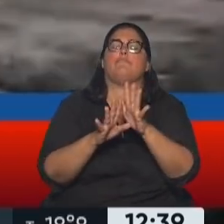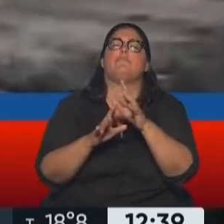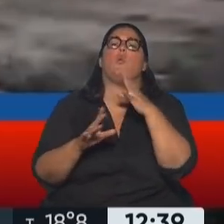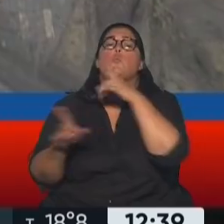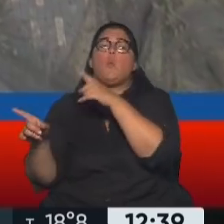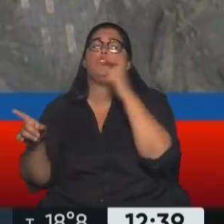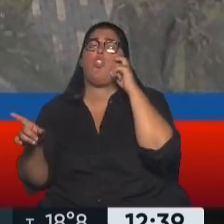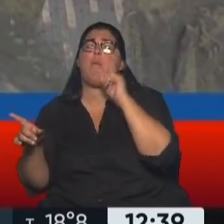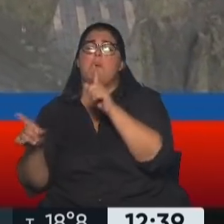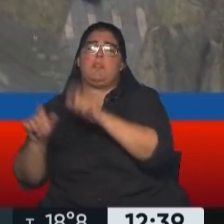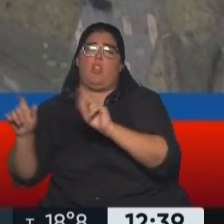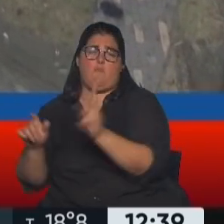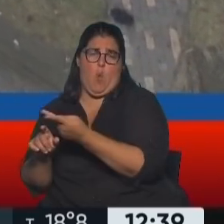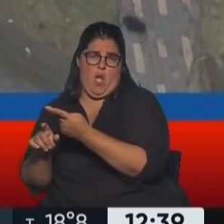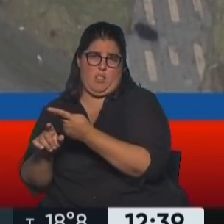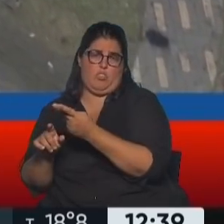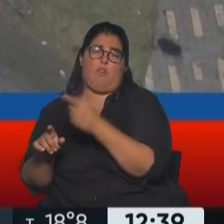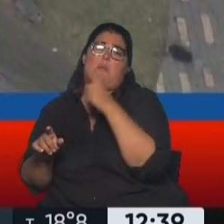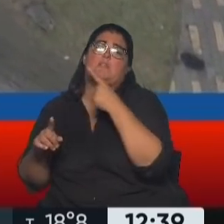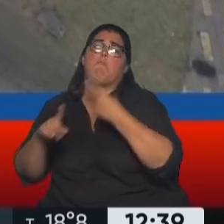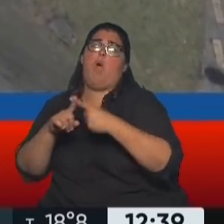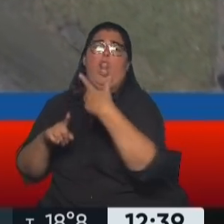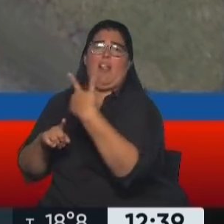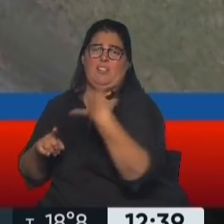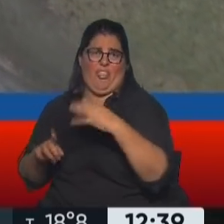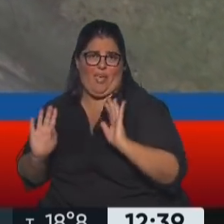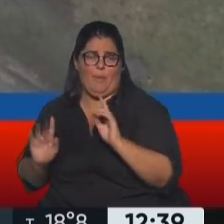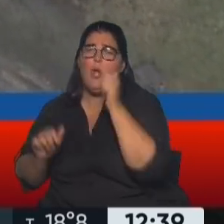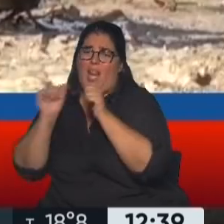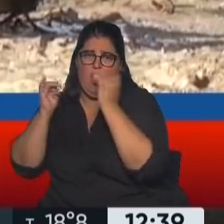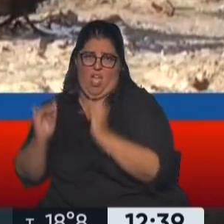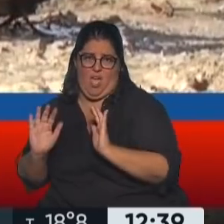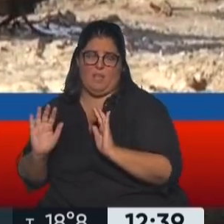combate, una cifra que debe multiplicarse por 3 en el caso de los heridos.